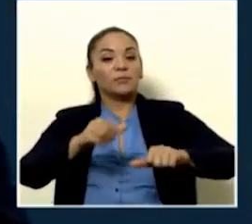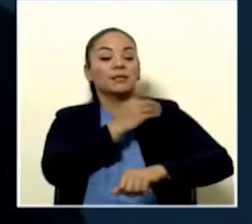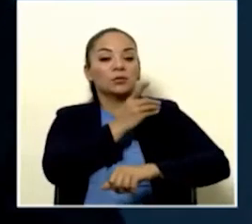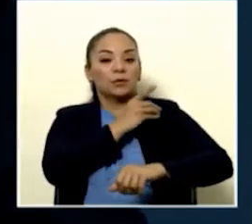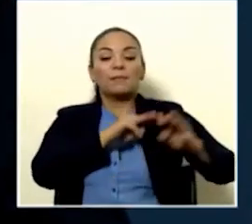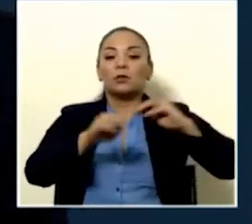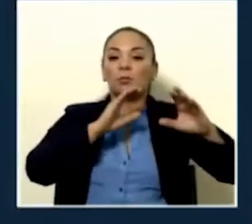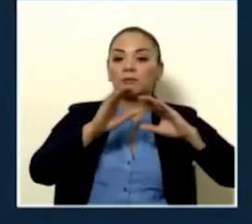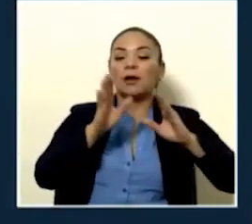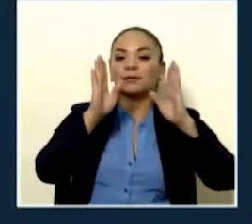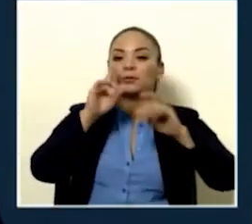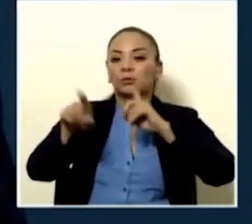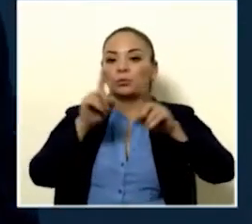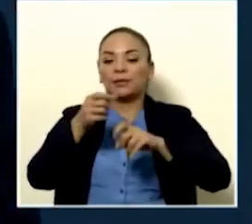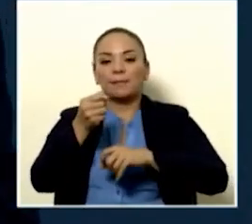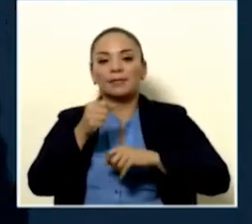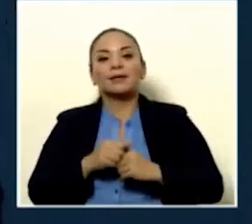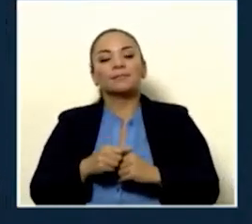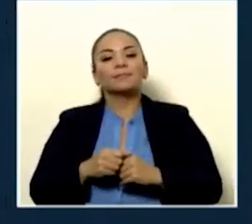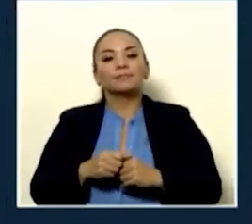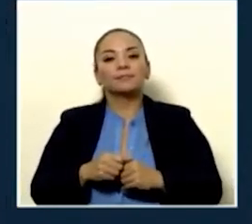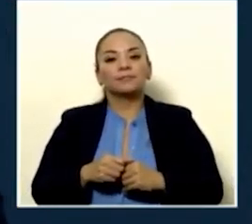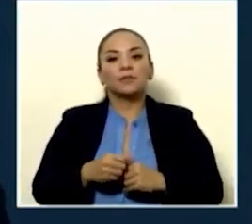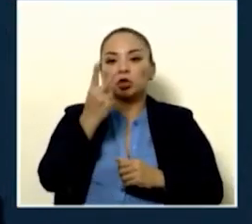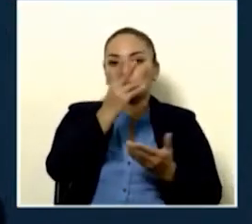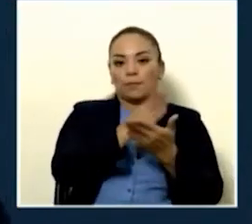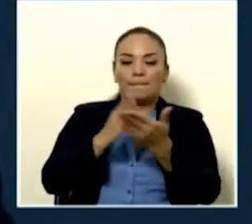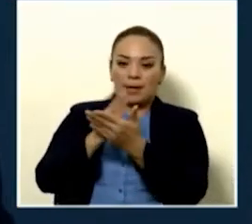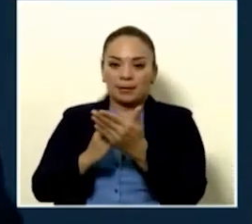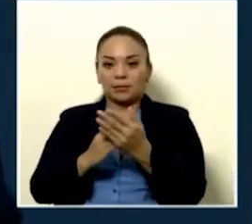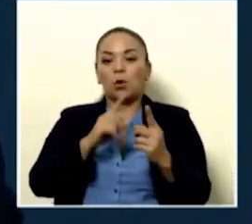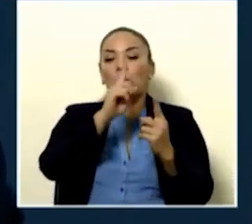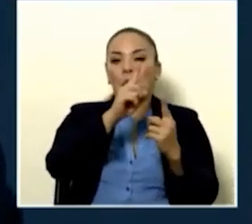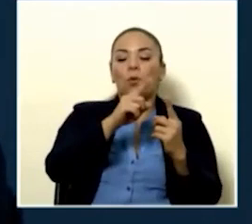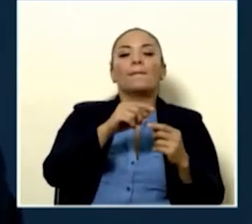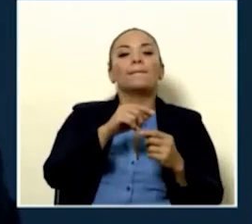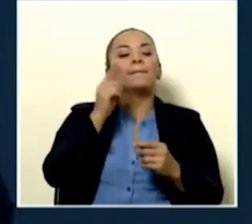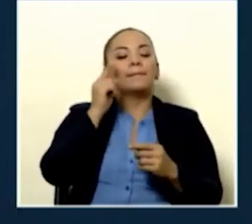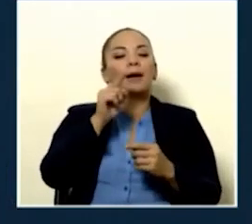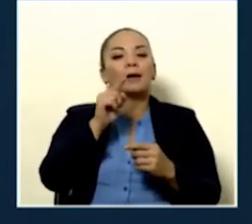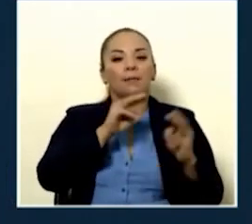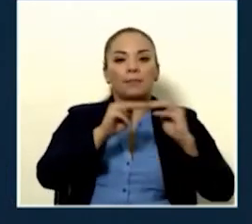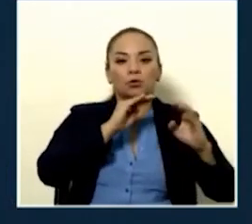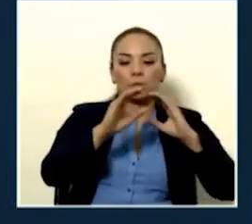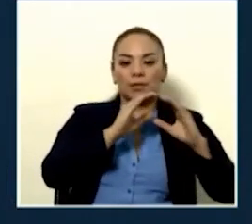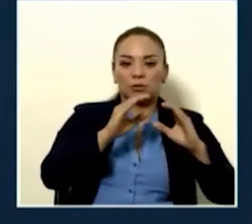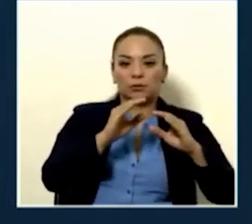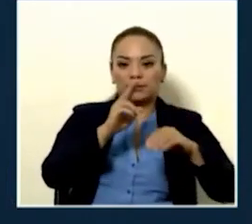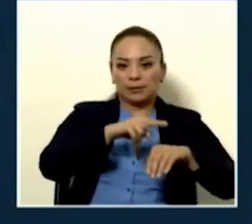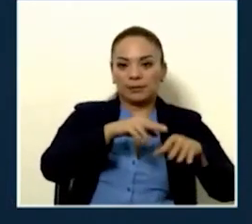para la atención de las consultas de prensa, se van a destinar ahora 2 bloques, uno para medios nacionales y el otro para medios